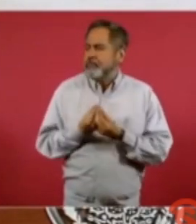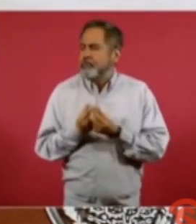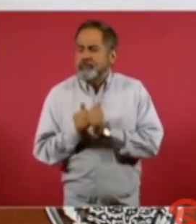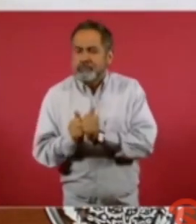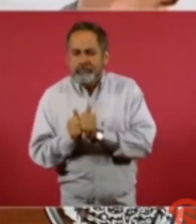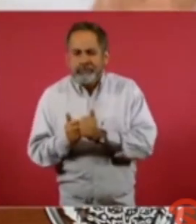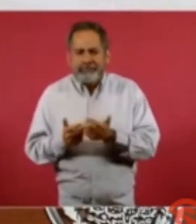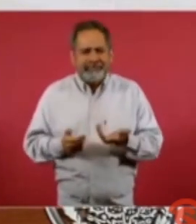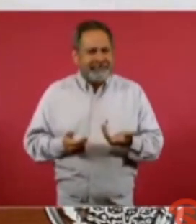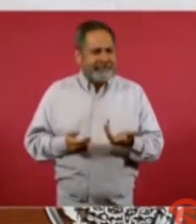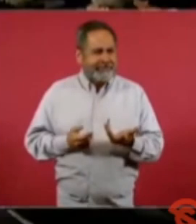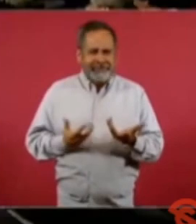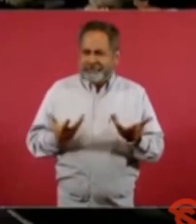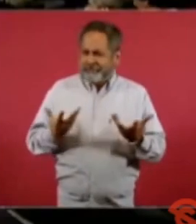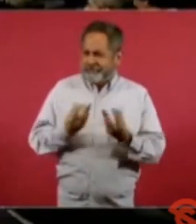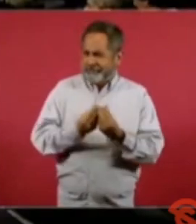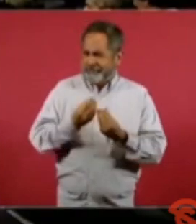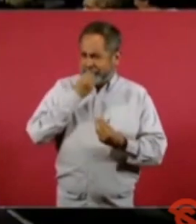Cenan.